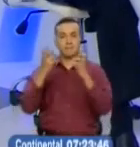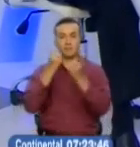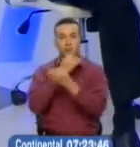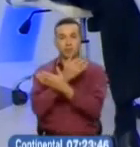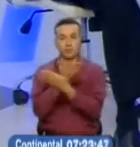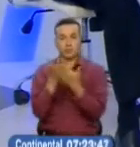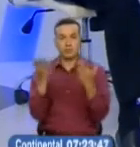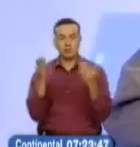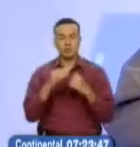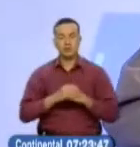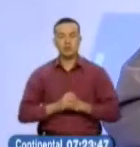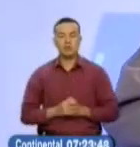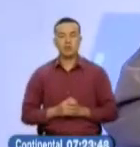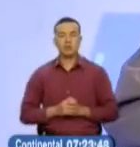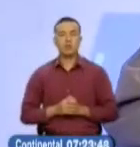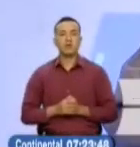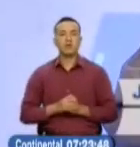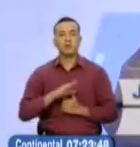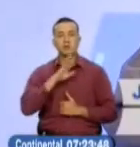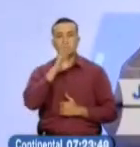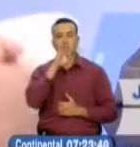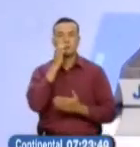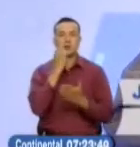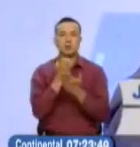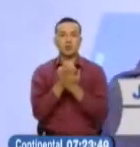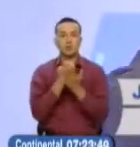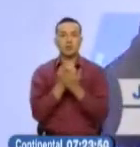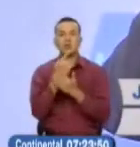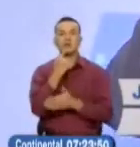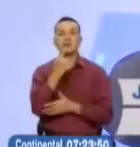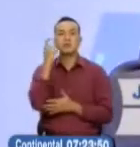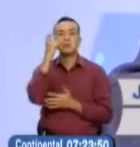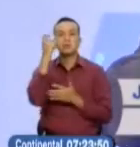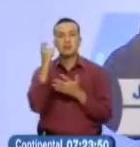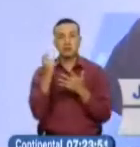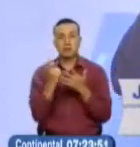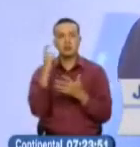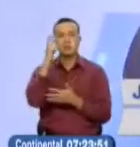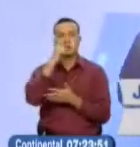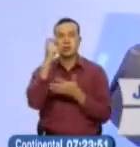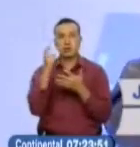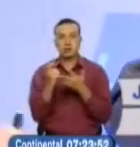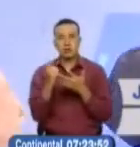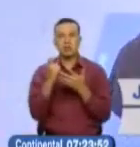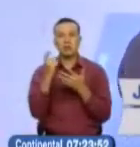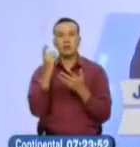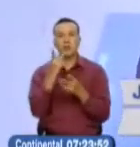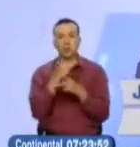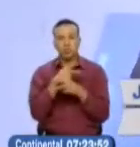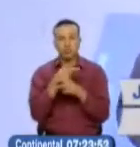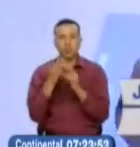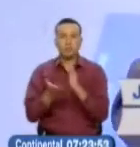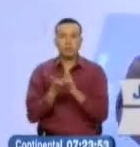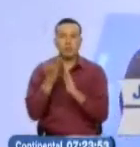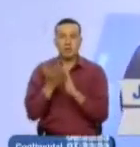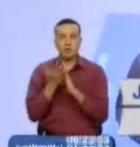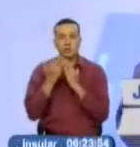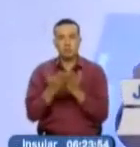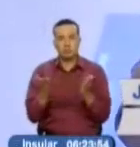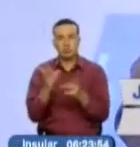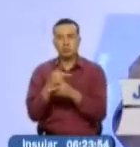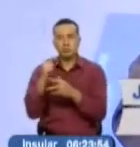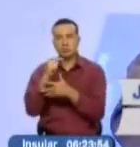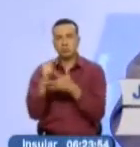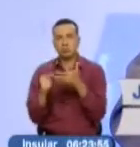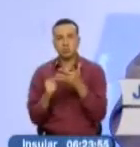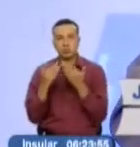subrayar Es que repetimos en la economía la necesidad de que se aumente tal producto se produzca esto